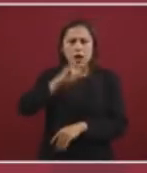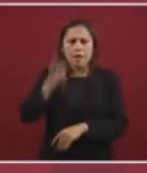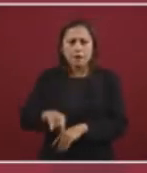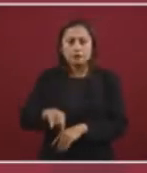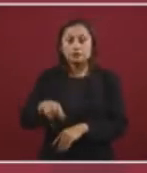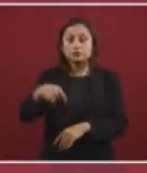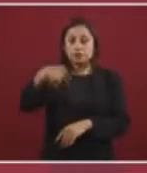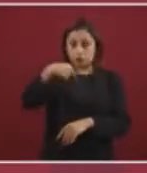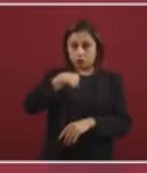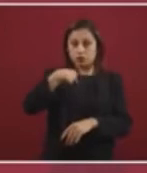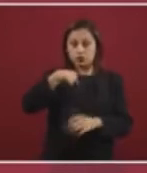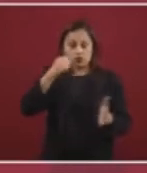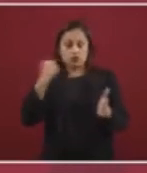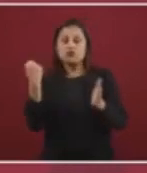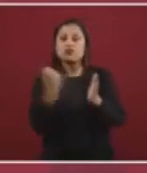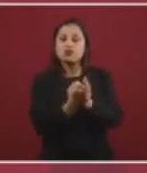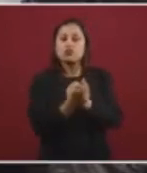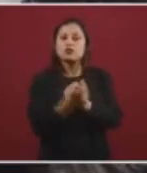no a los periodistas.